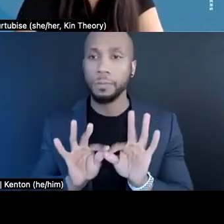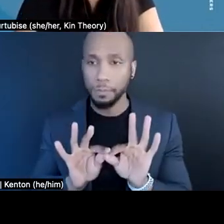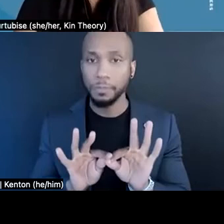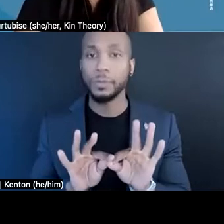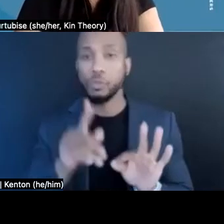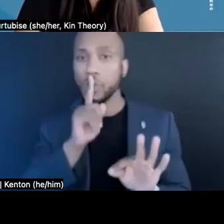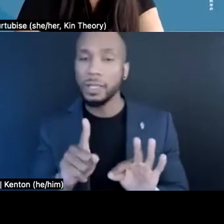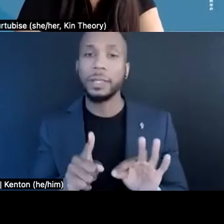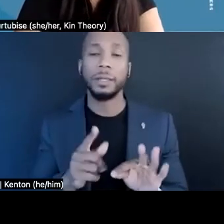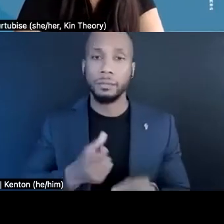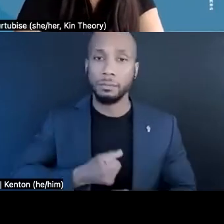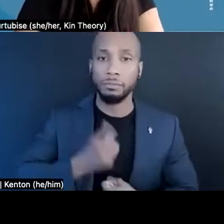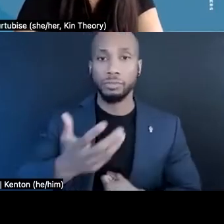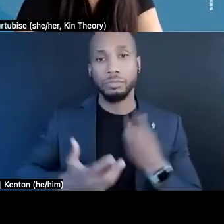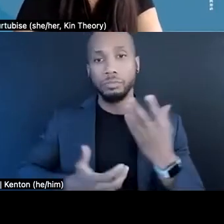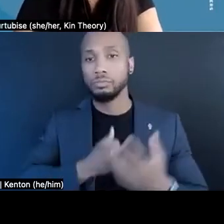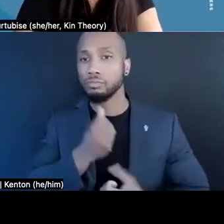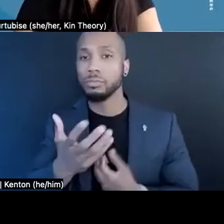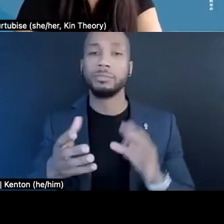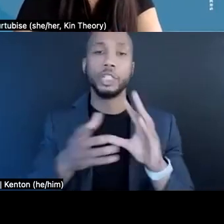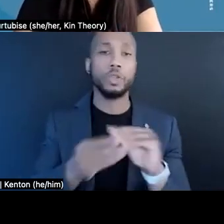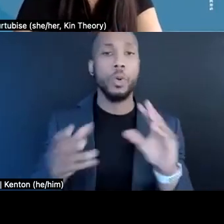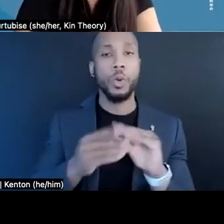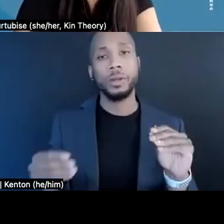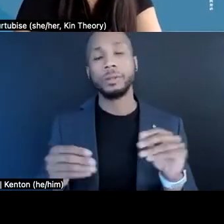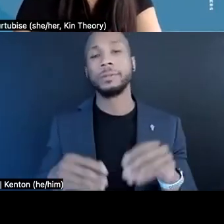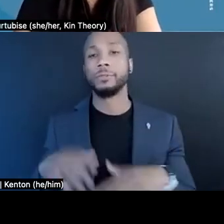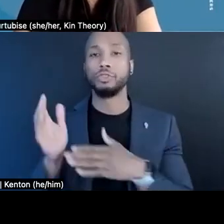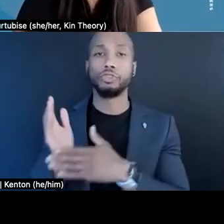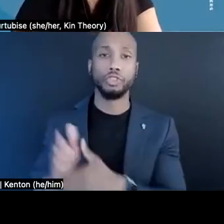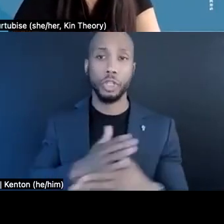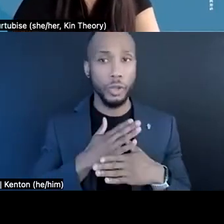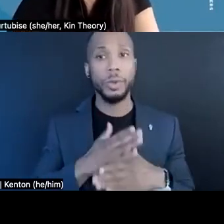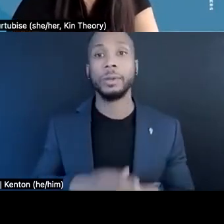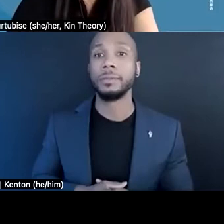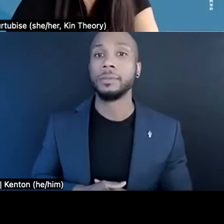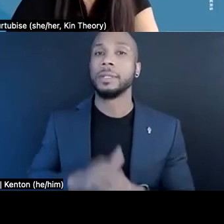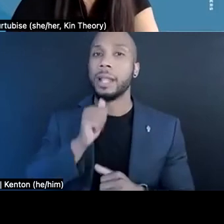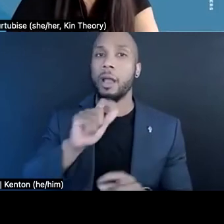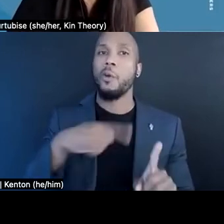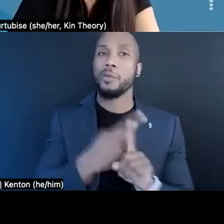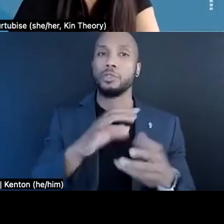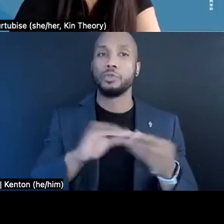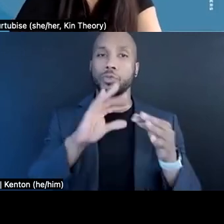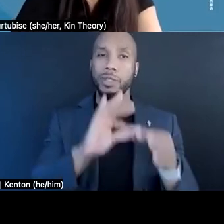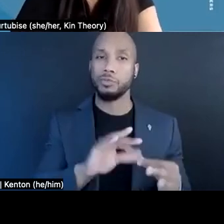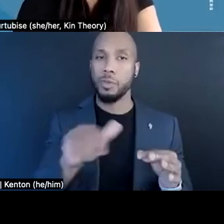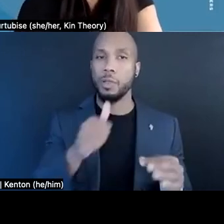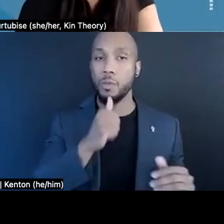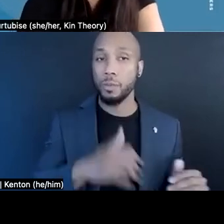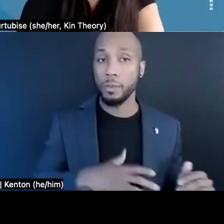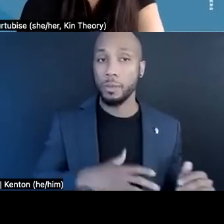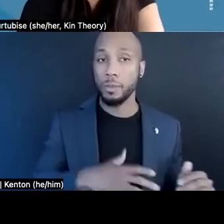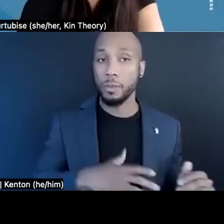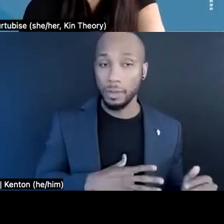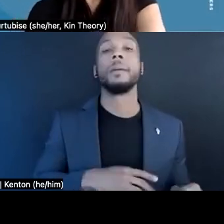hablar, contar las historias, no solo de otras mujeres, sino contar también